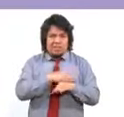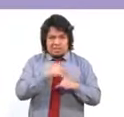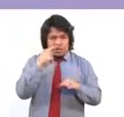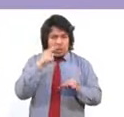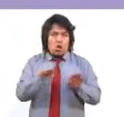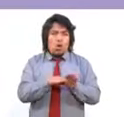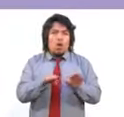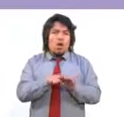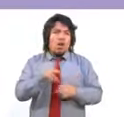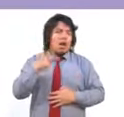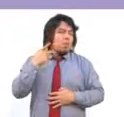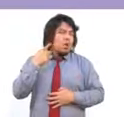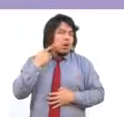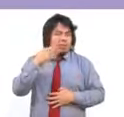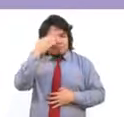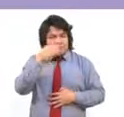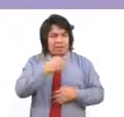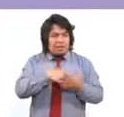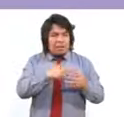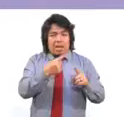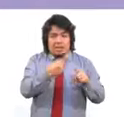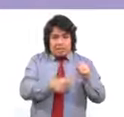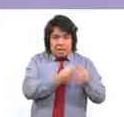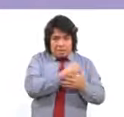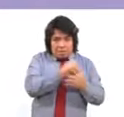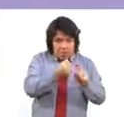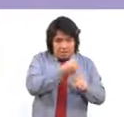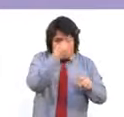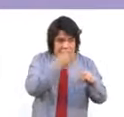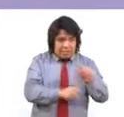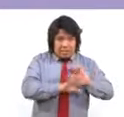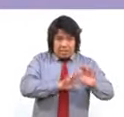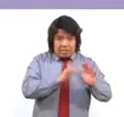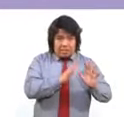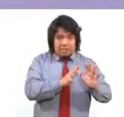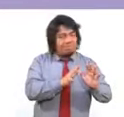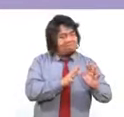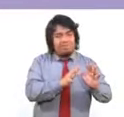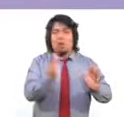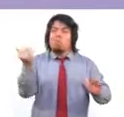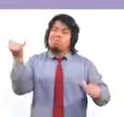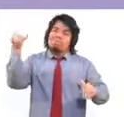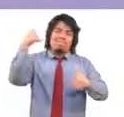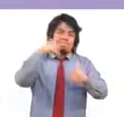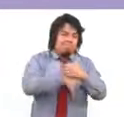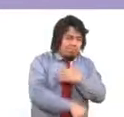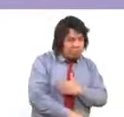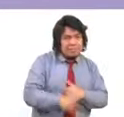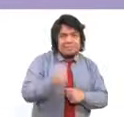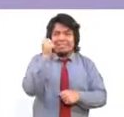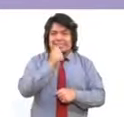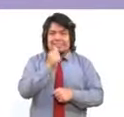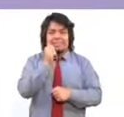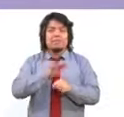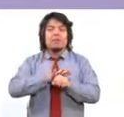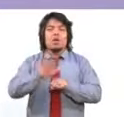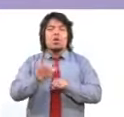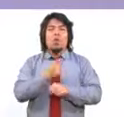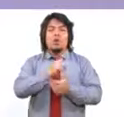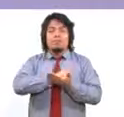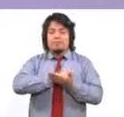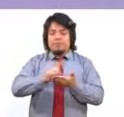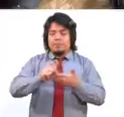políticas dedicadas a la erradicación de la violencia, sino ir más a fondo, y es luchar siempre por los derechos humanos de